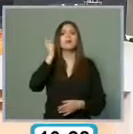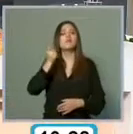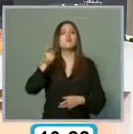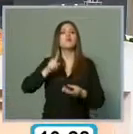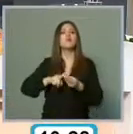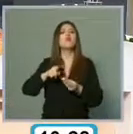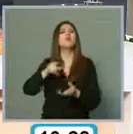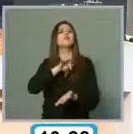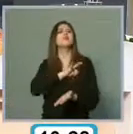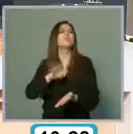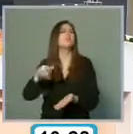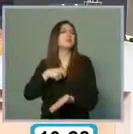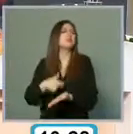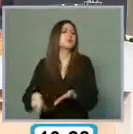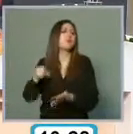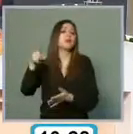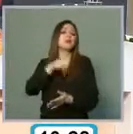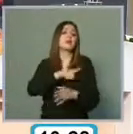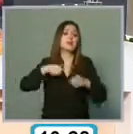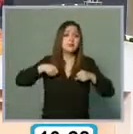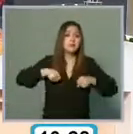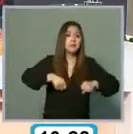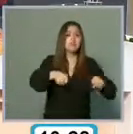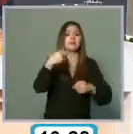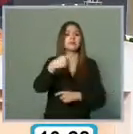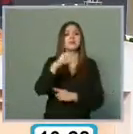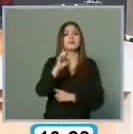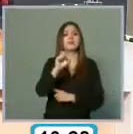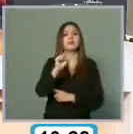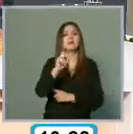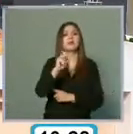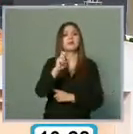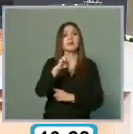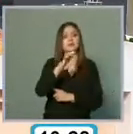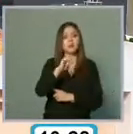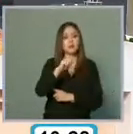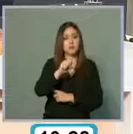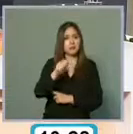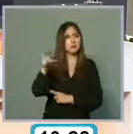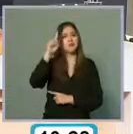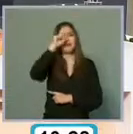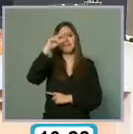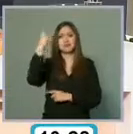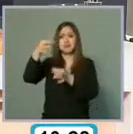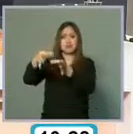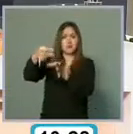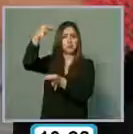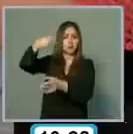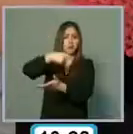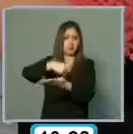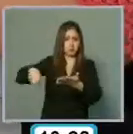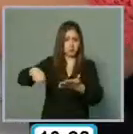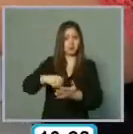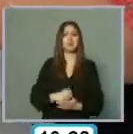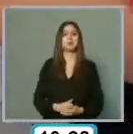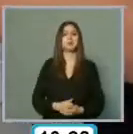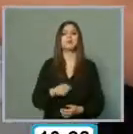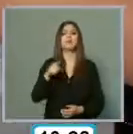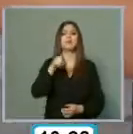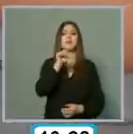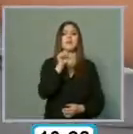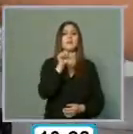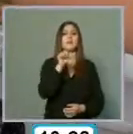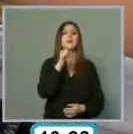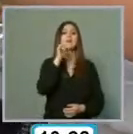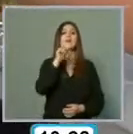área, ahí sí tenemos que ir al supermercado, en el área de especias, ahí conseguimos el cúrcuma, ya muy fácil, ¿ok? Ok. Tenemos nuestra almendra también picada en cubitos.